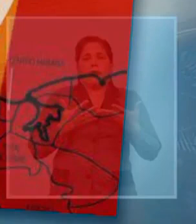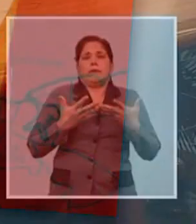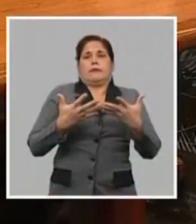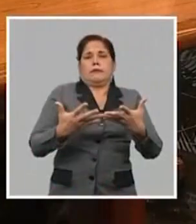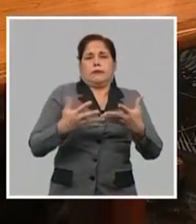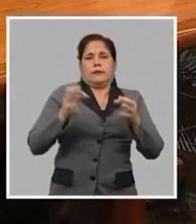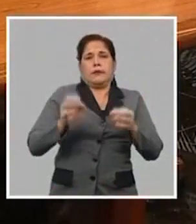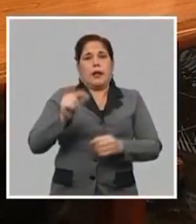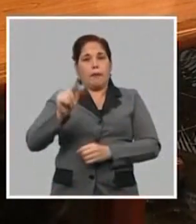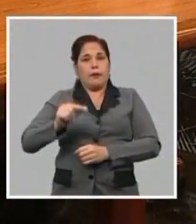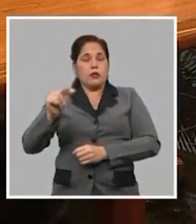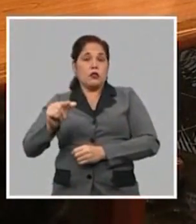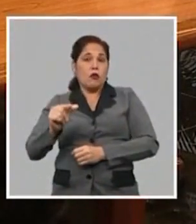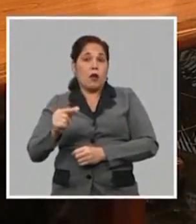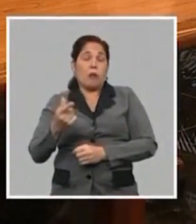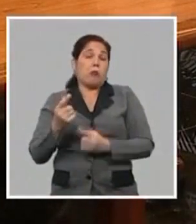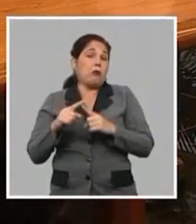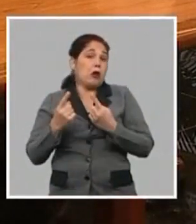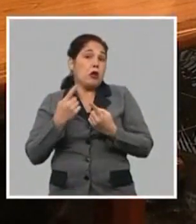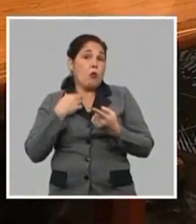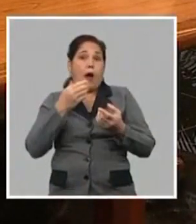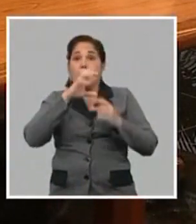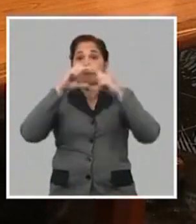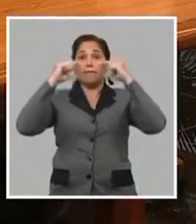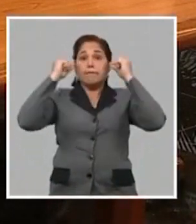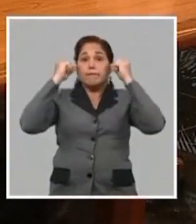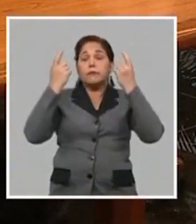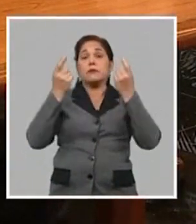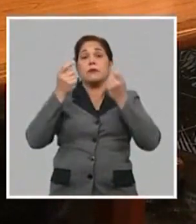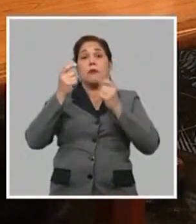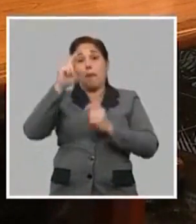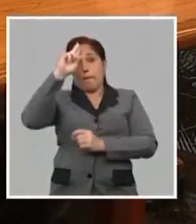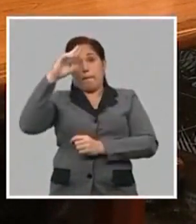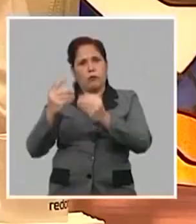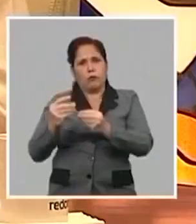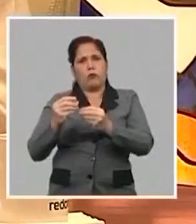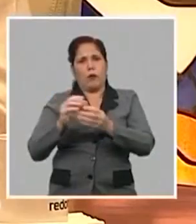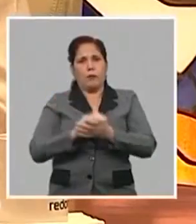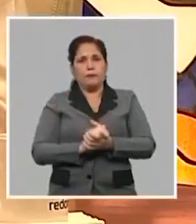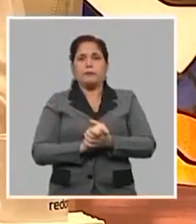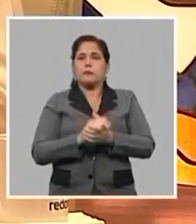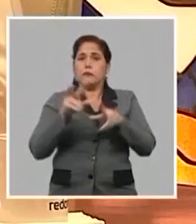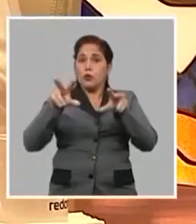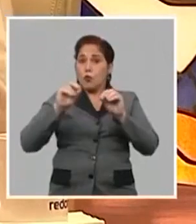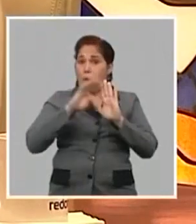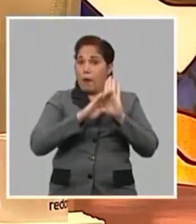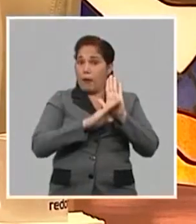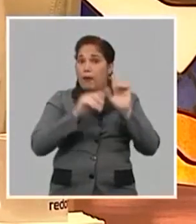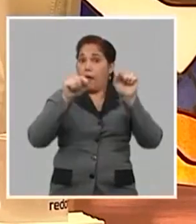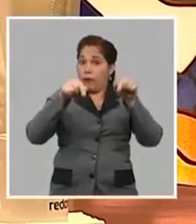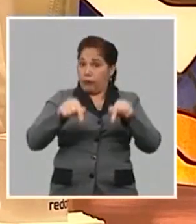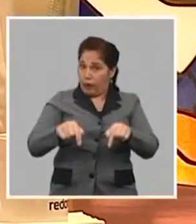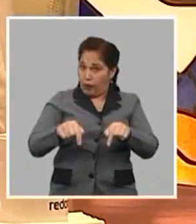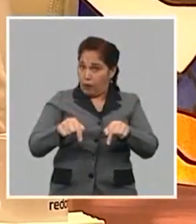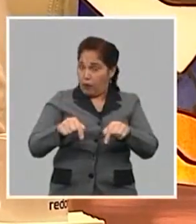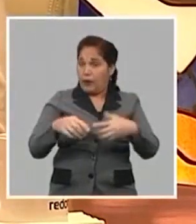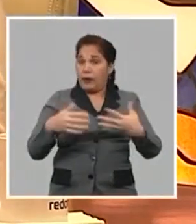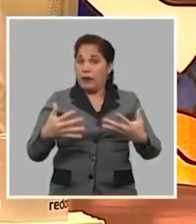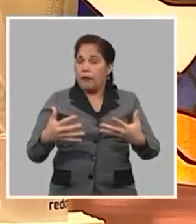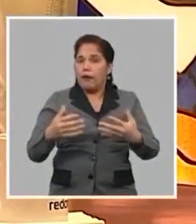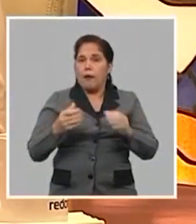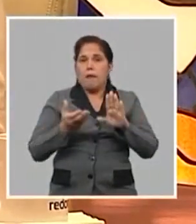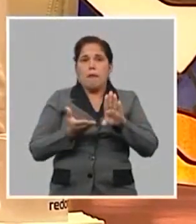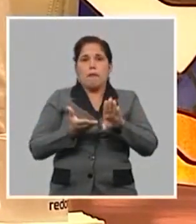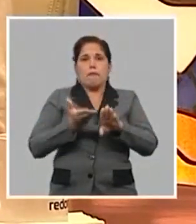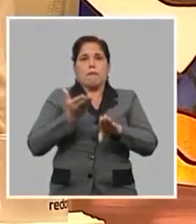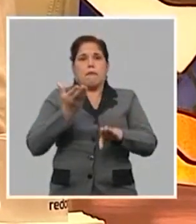medida diciendo que esta área de la capital tiene el mayor número de contagiados por contactos con extranjeros y con cubanos que llegaron.